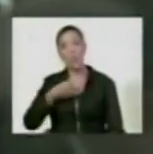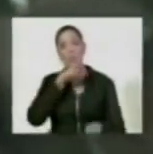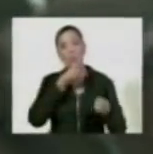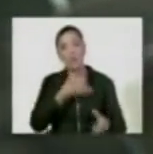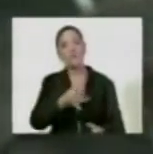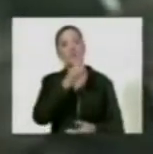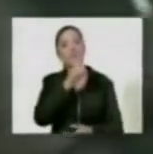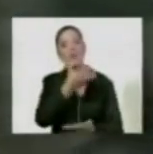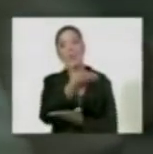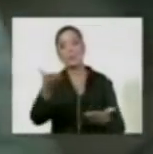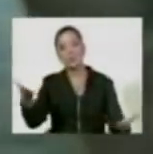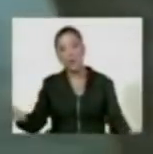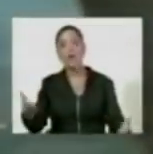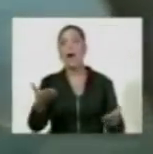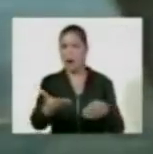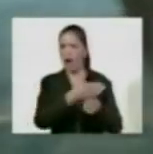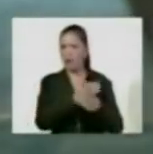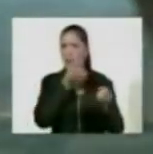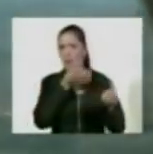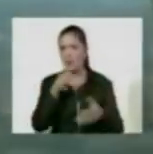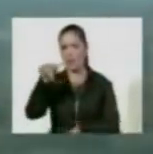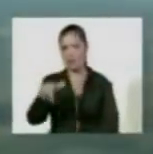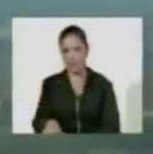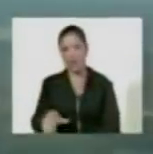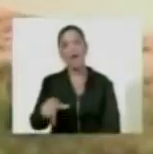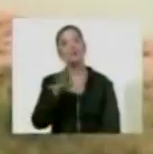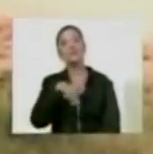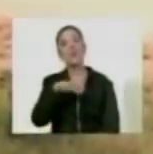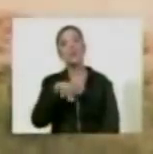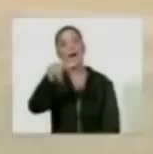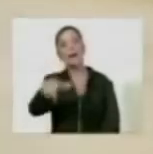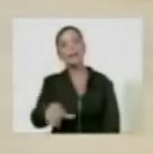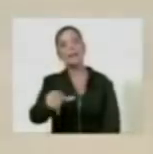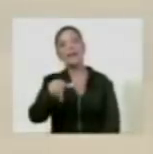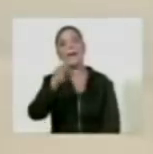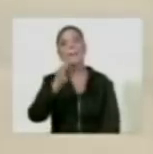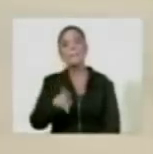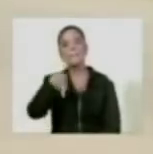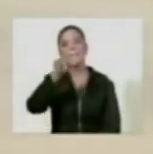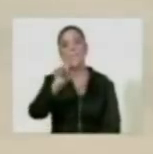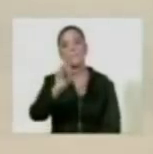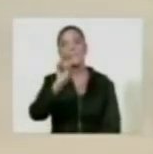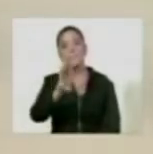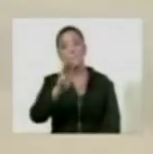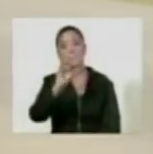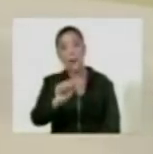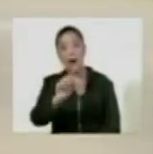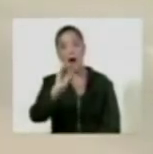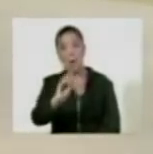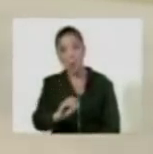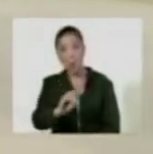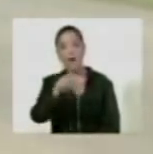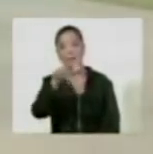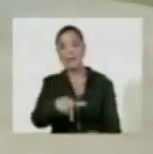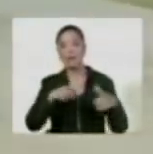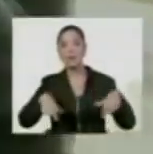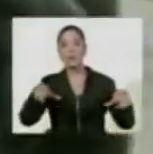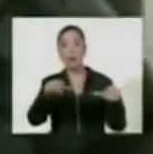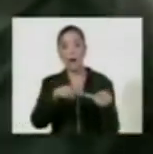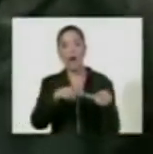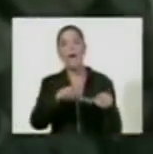usted que, usted lo acaba de decir, nos encontramos en el PAO, un centro de entrenamiento que cuenta con más de